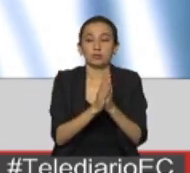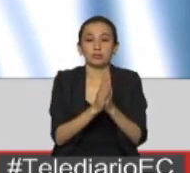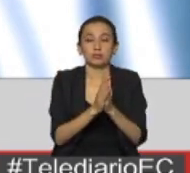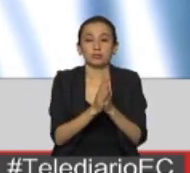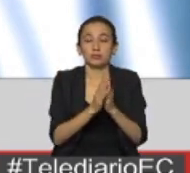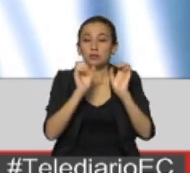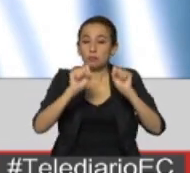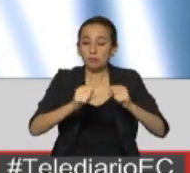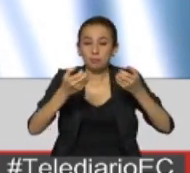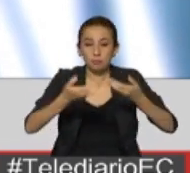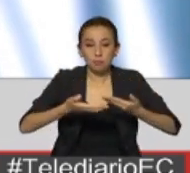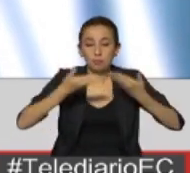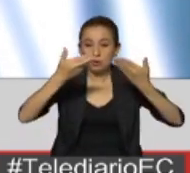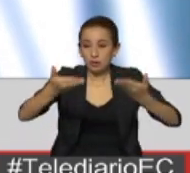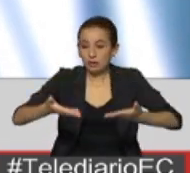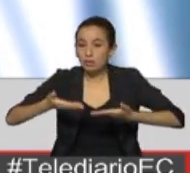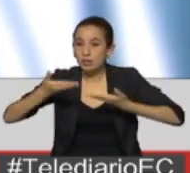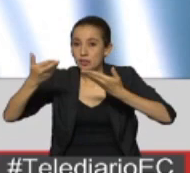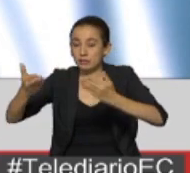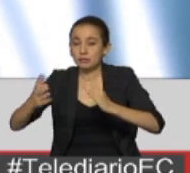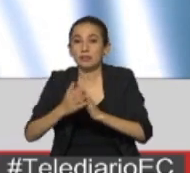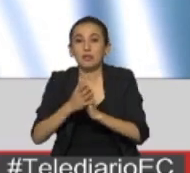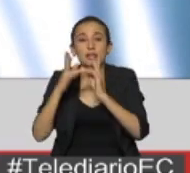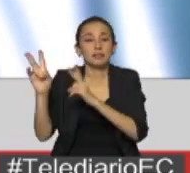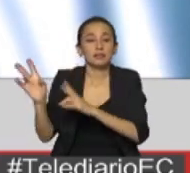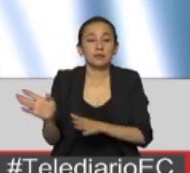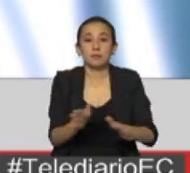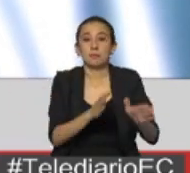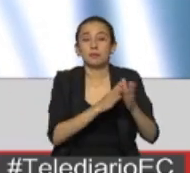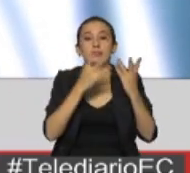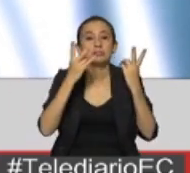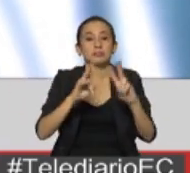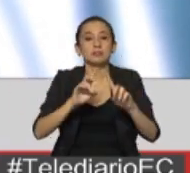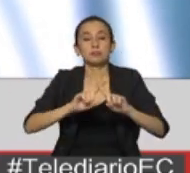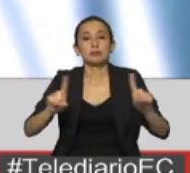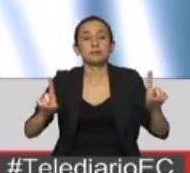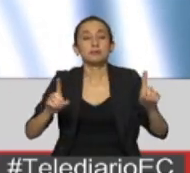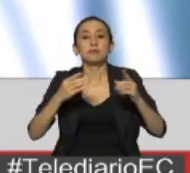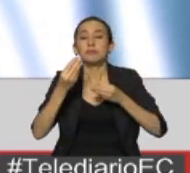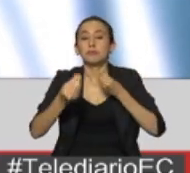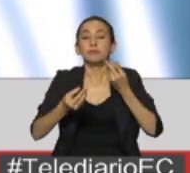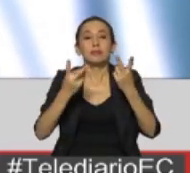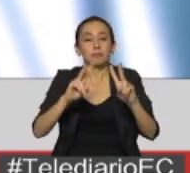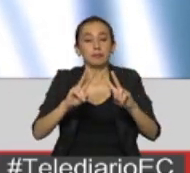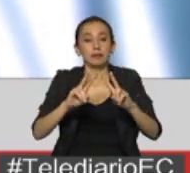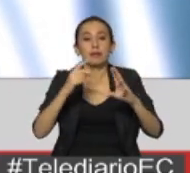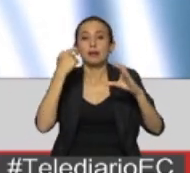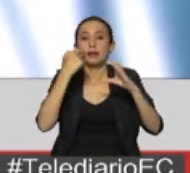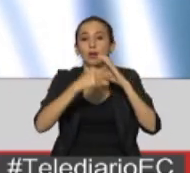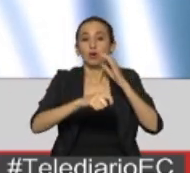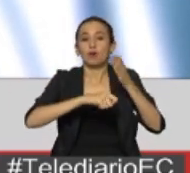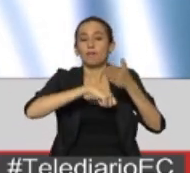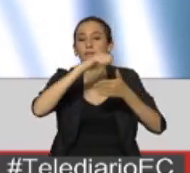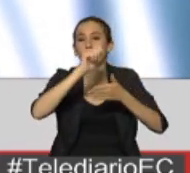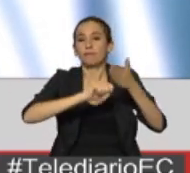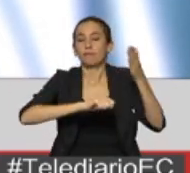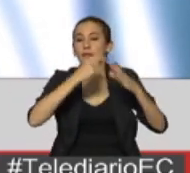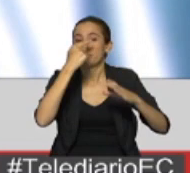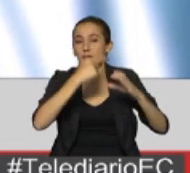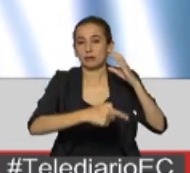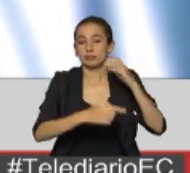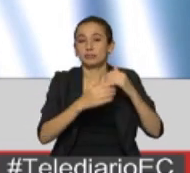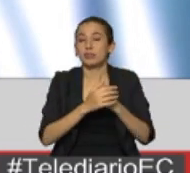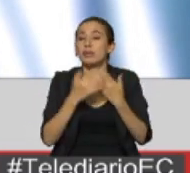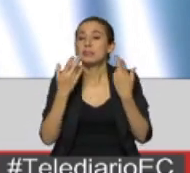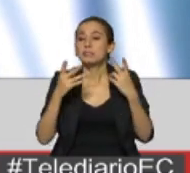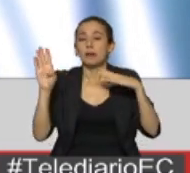puede ser por medios digitales que nos hagan llegar con firma electrónica, pero sí no puede ser que nazca este requerimiento del